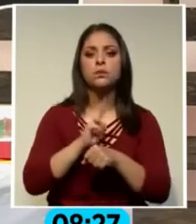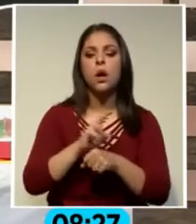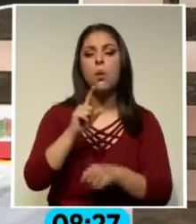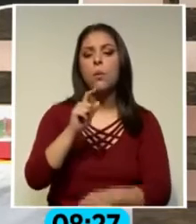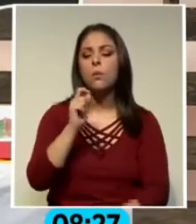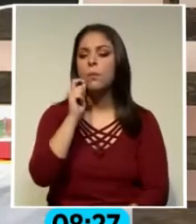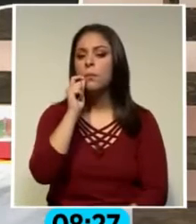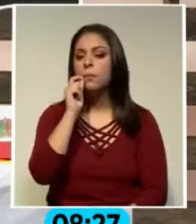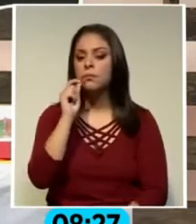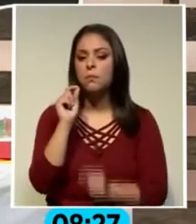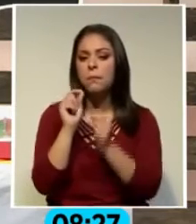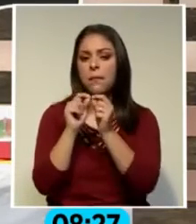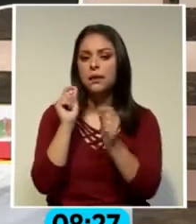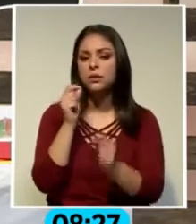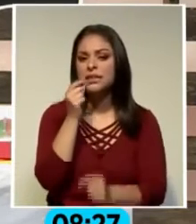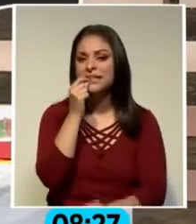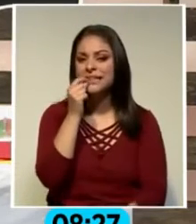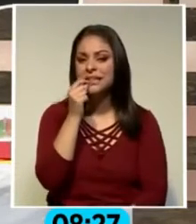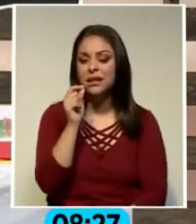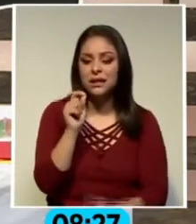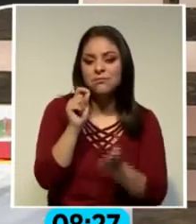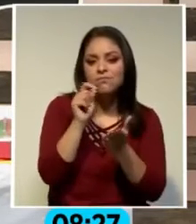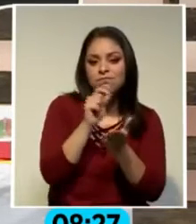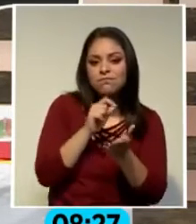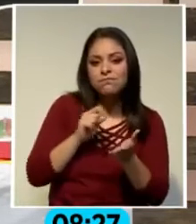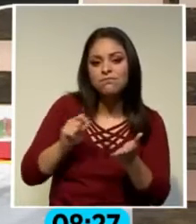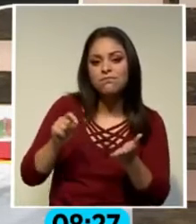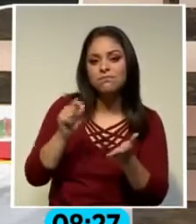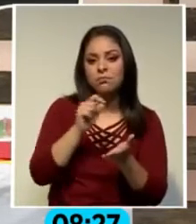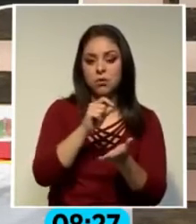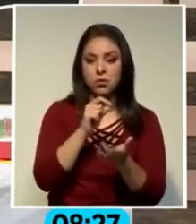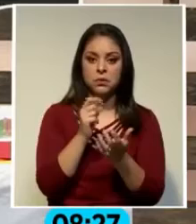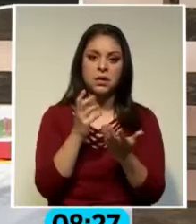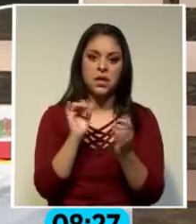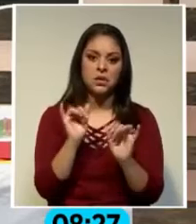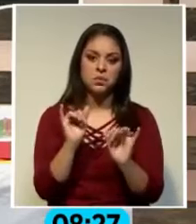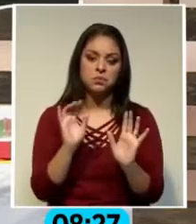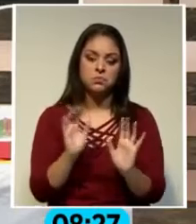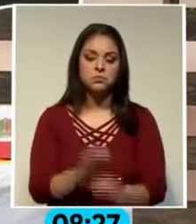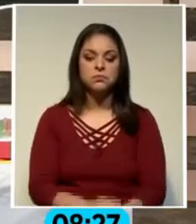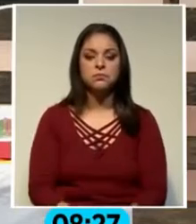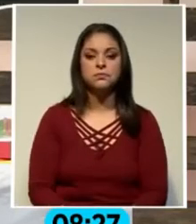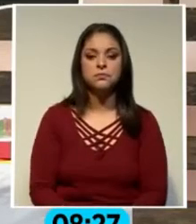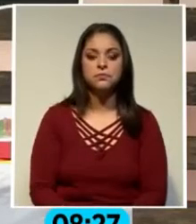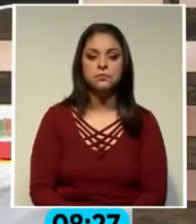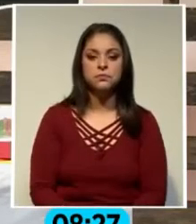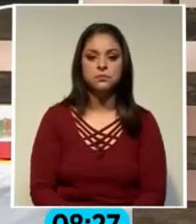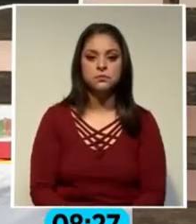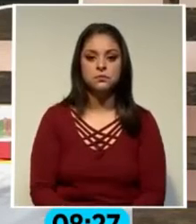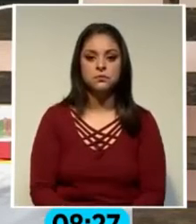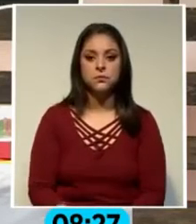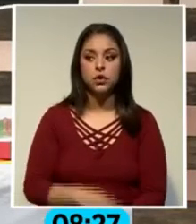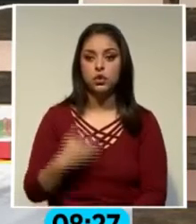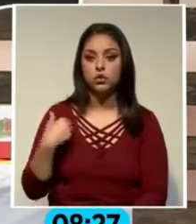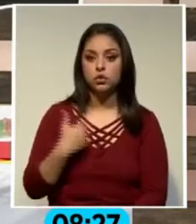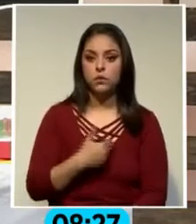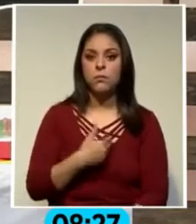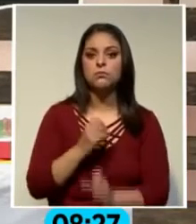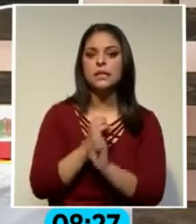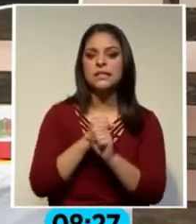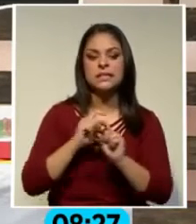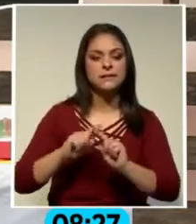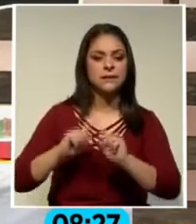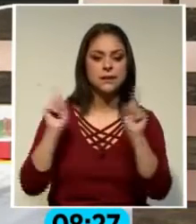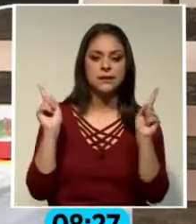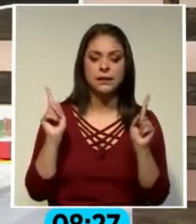dientes. Ajá. Y entonces le hacen puntitos alrededor, eso es puntillar. Ajá, listo, pero hoy vamos a puntillar diferente. Sí, hoy vamos a